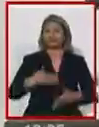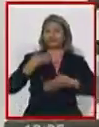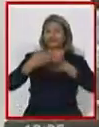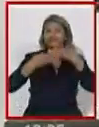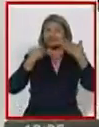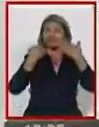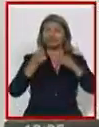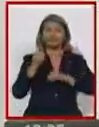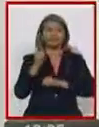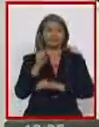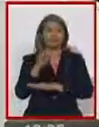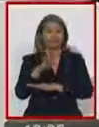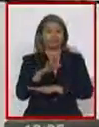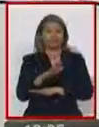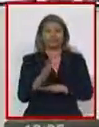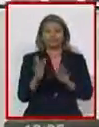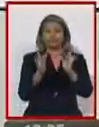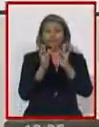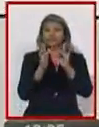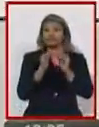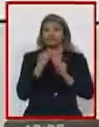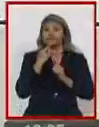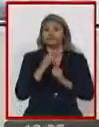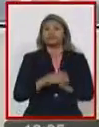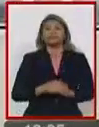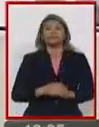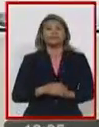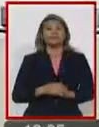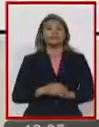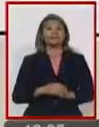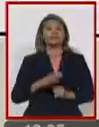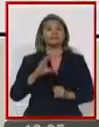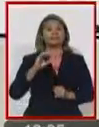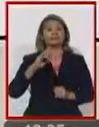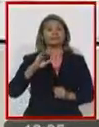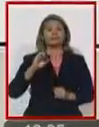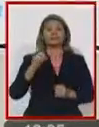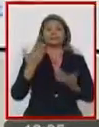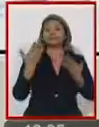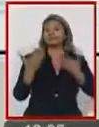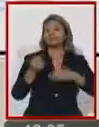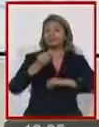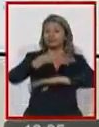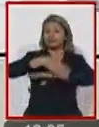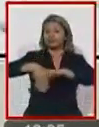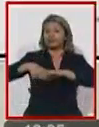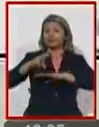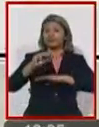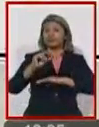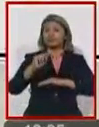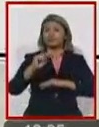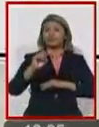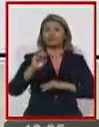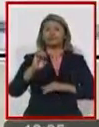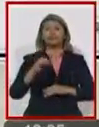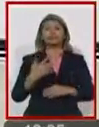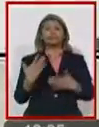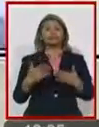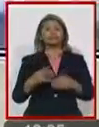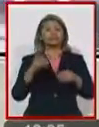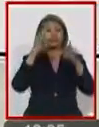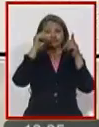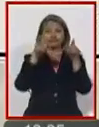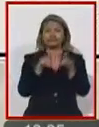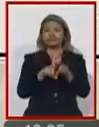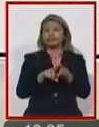Actualizamos la información a esta hora de la tarde, establecemos contacto en directo con nuestra unidad móvil. Cristian Guzmán se encuentra en la avenida Monseñor Rivero, justamente con